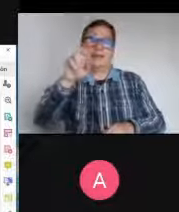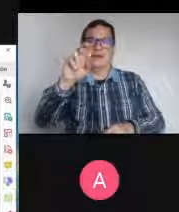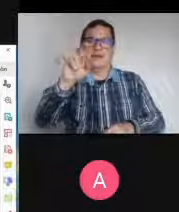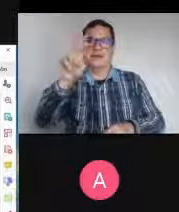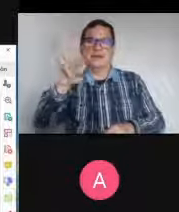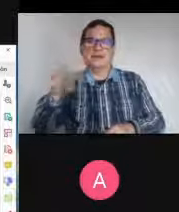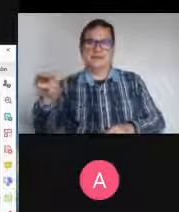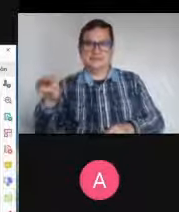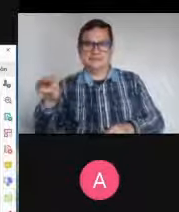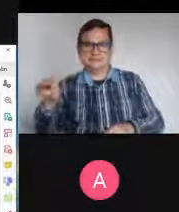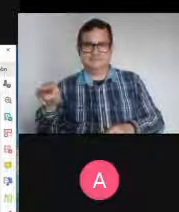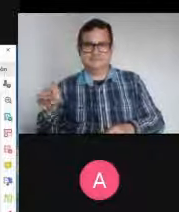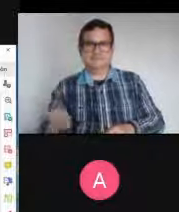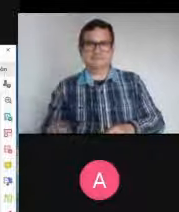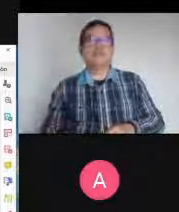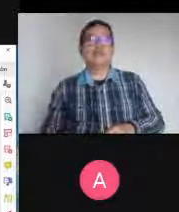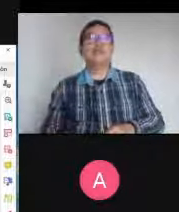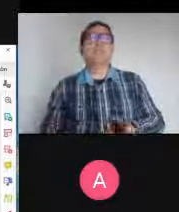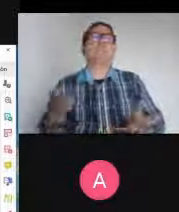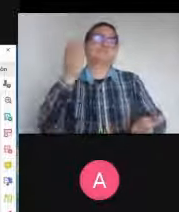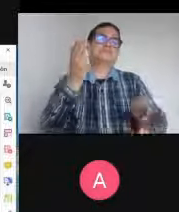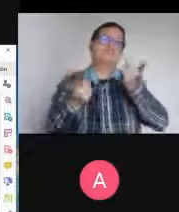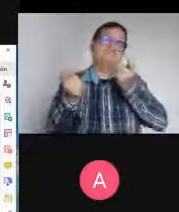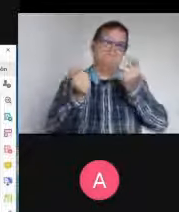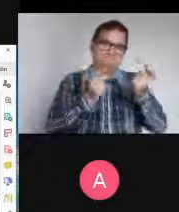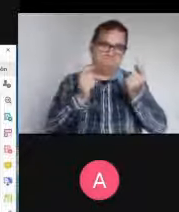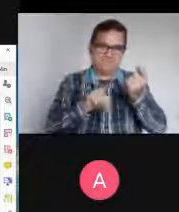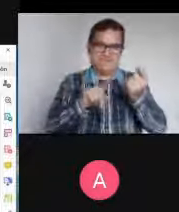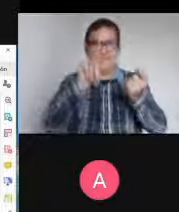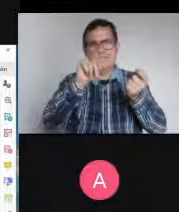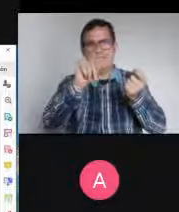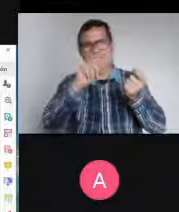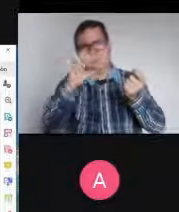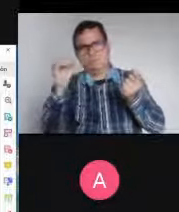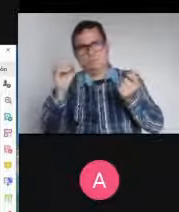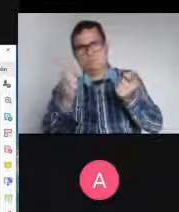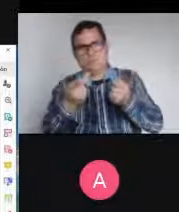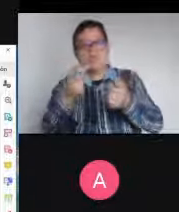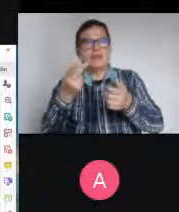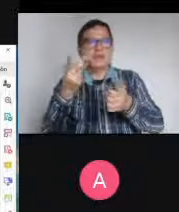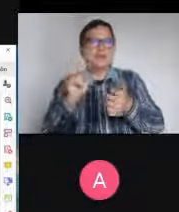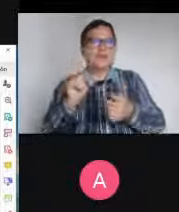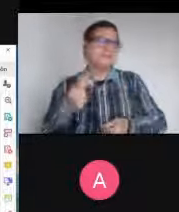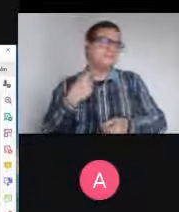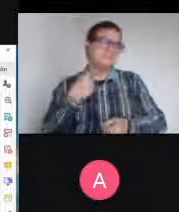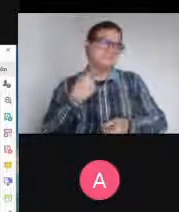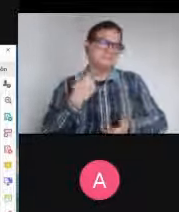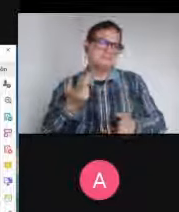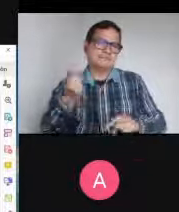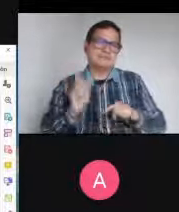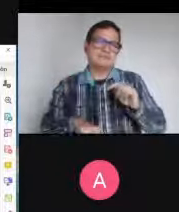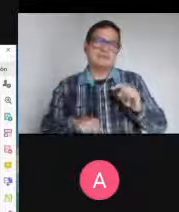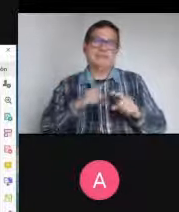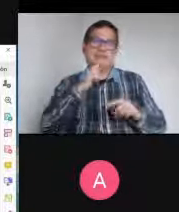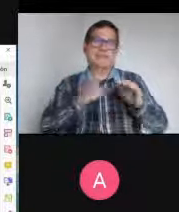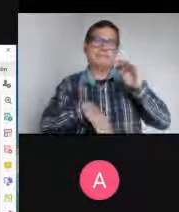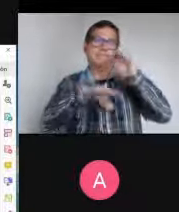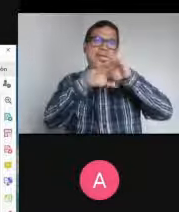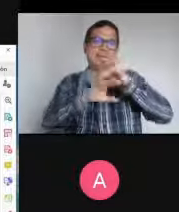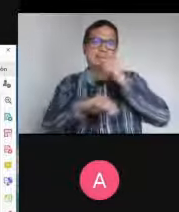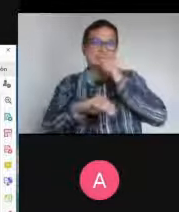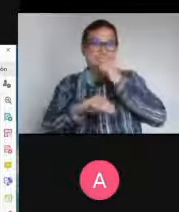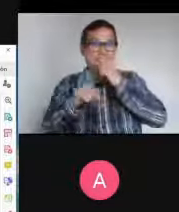MHz. Entonces, si voy a cuadrar 60, entonces si yo selecciono el 20, pues no, porque recuerden que el numerito me dice es el máximo.